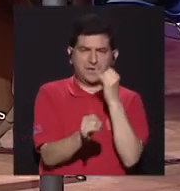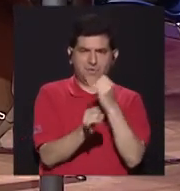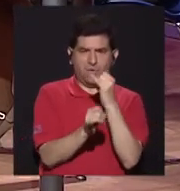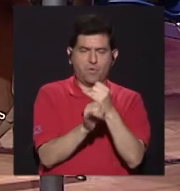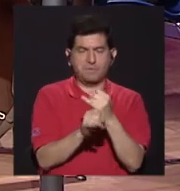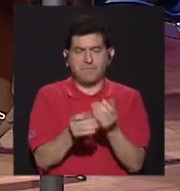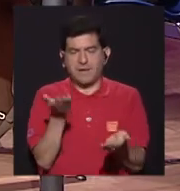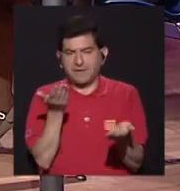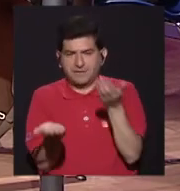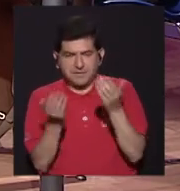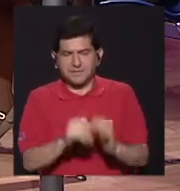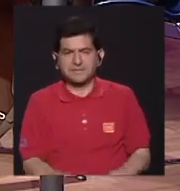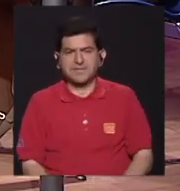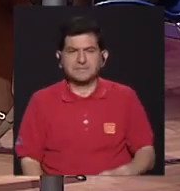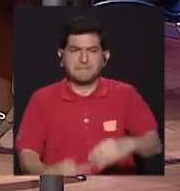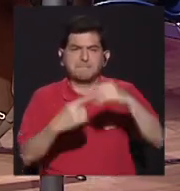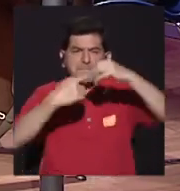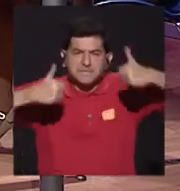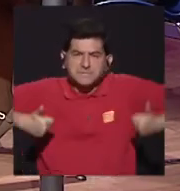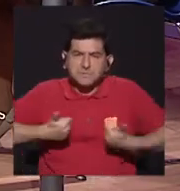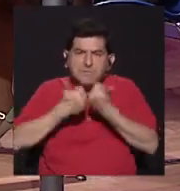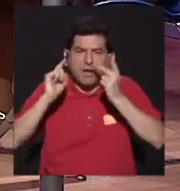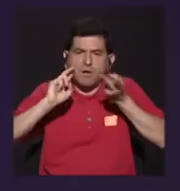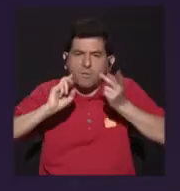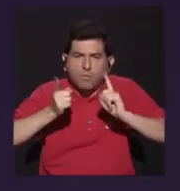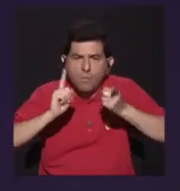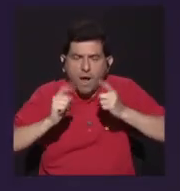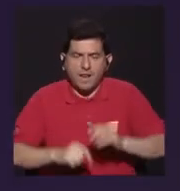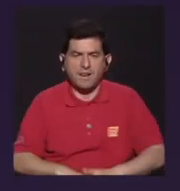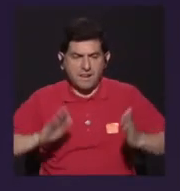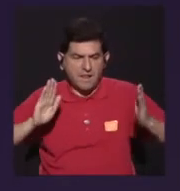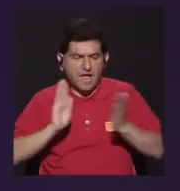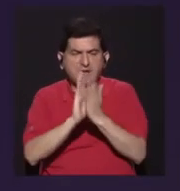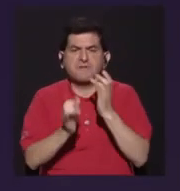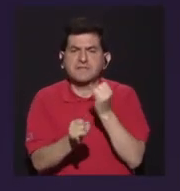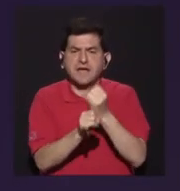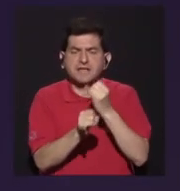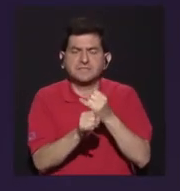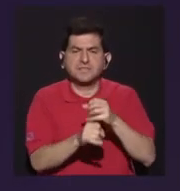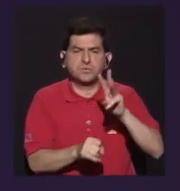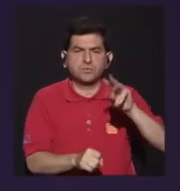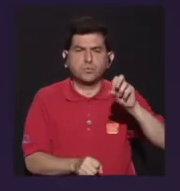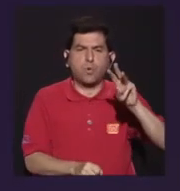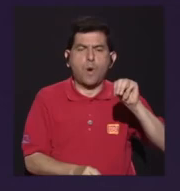así decirlo, ¿cuáles son los principales retos? ¿A qué se enfrenta el instituto? Bueno,